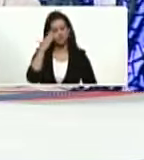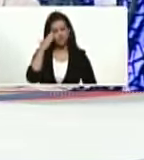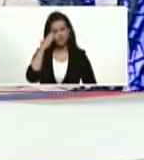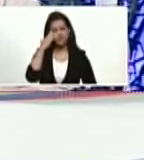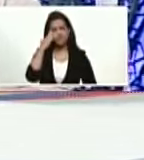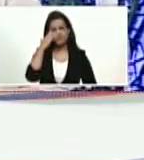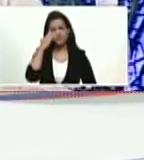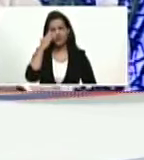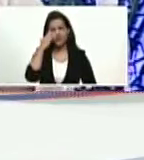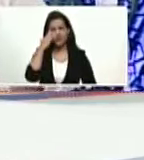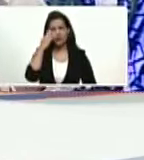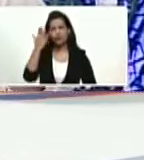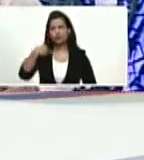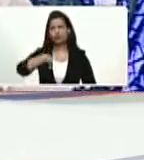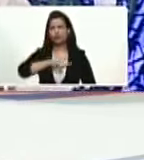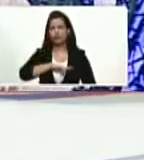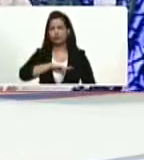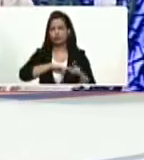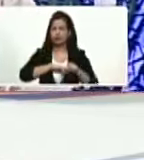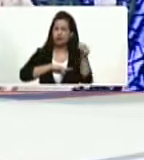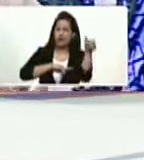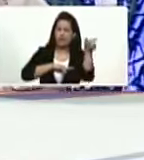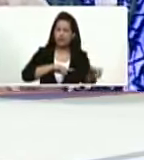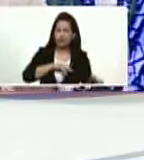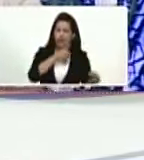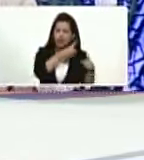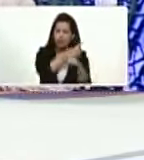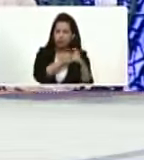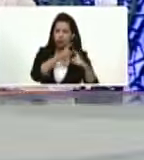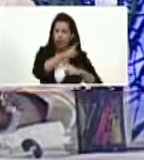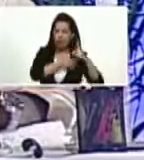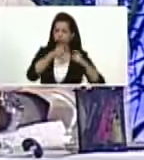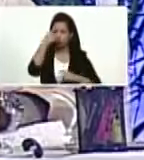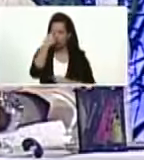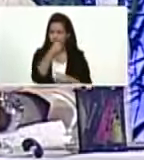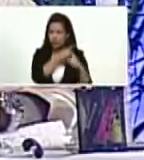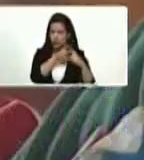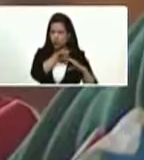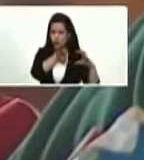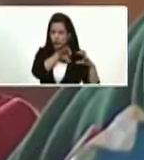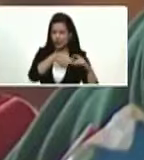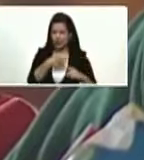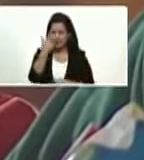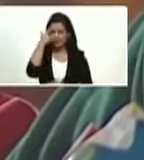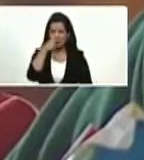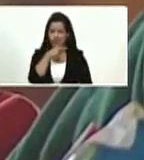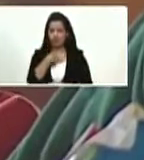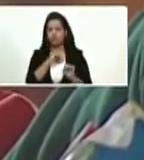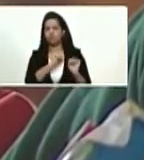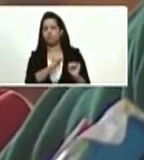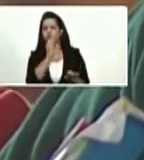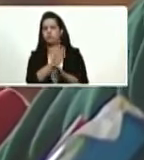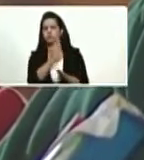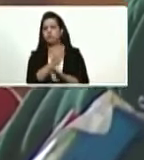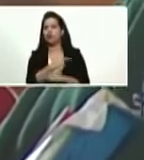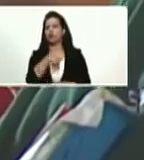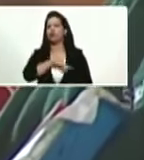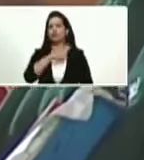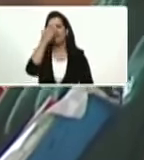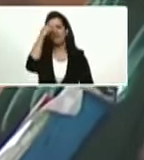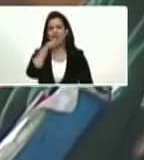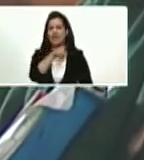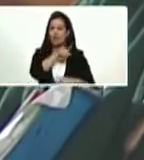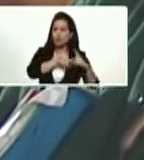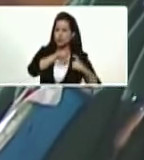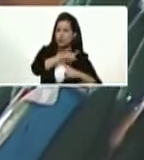con los gorgojos, los parásitos, por allá. ¿Ustedes saben quiénes son? Todos sabemos quiénes son. Gorgojo